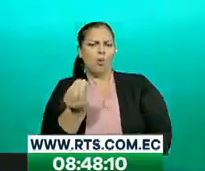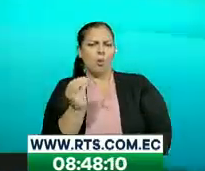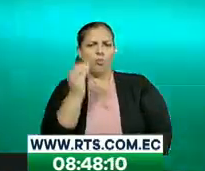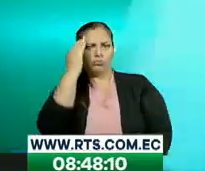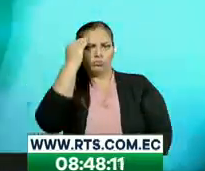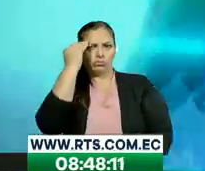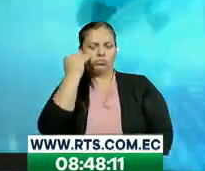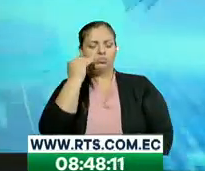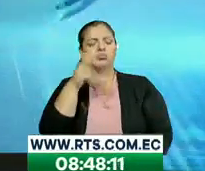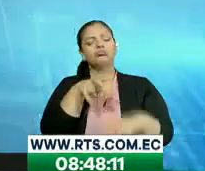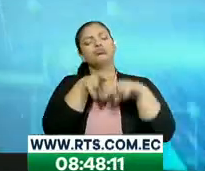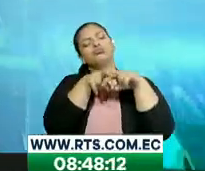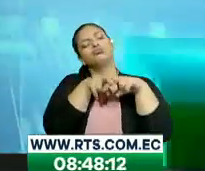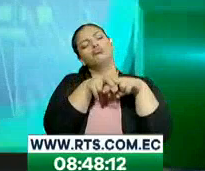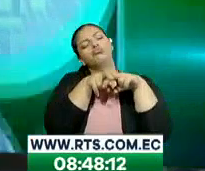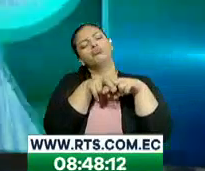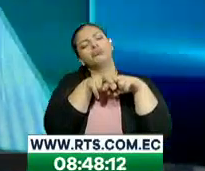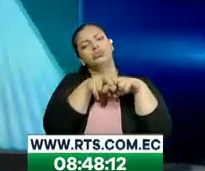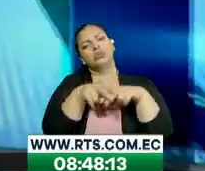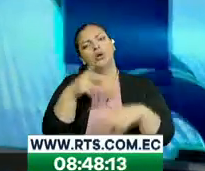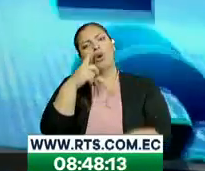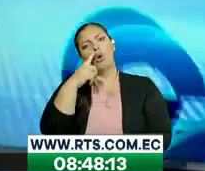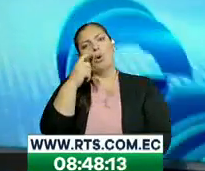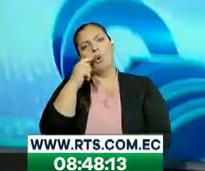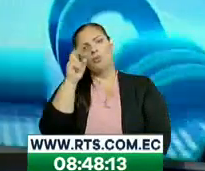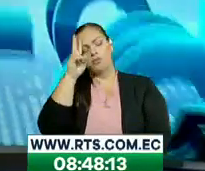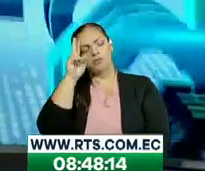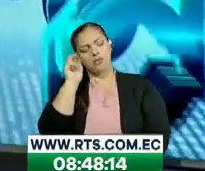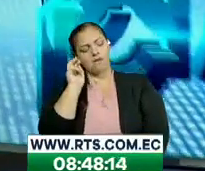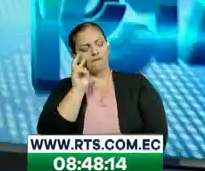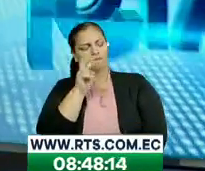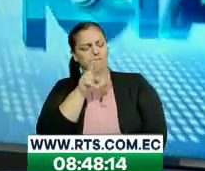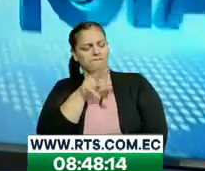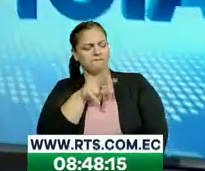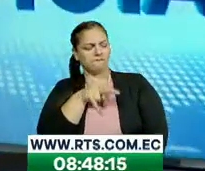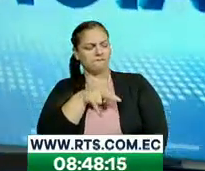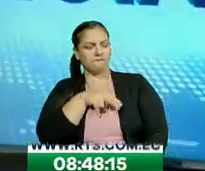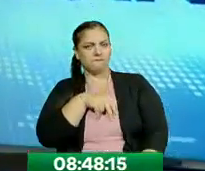bus articulado de la Metrovía, sucedió al norte de Guayaquil.